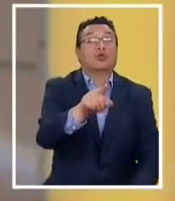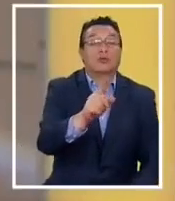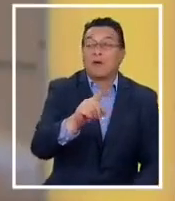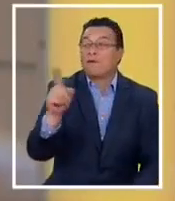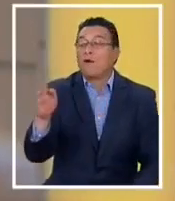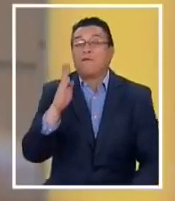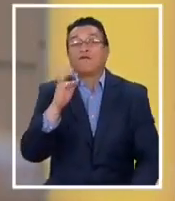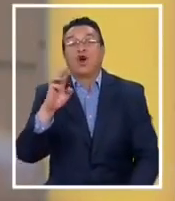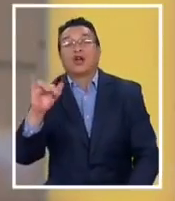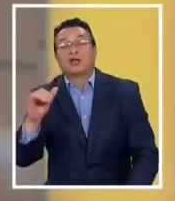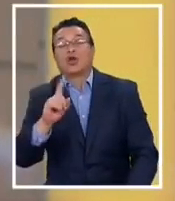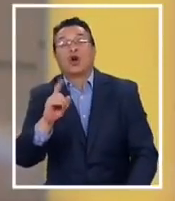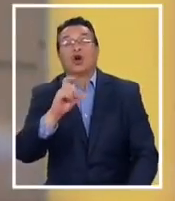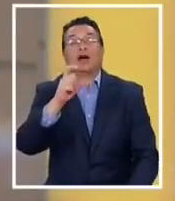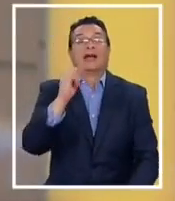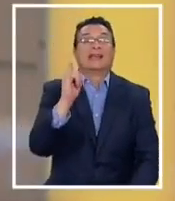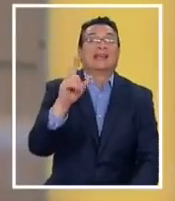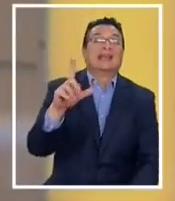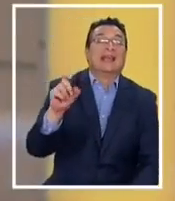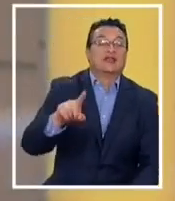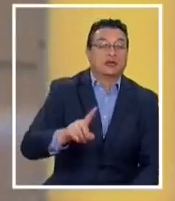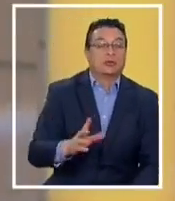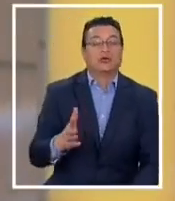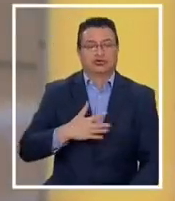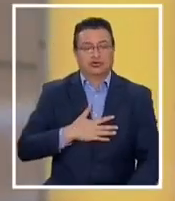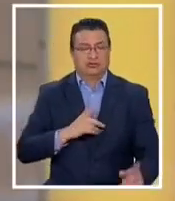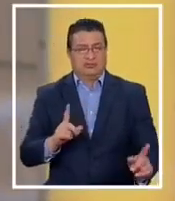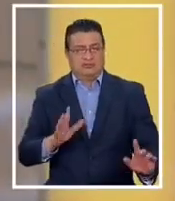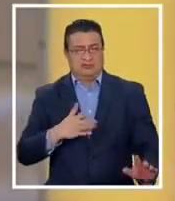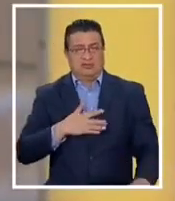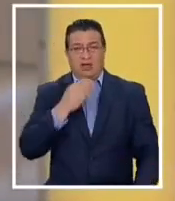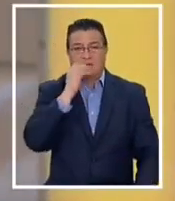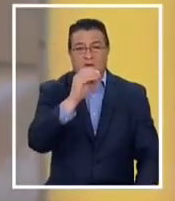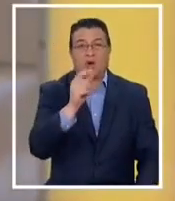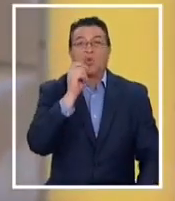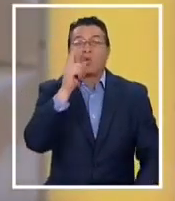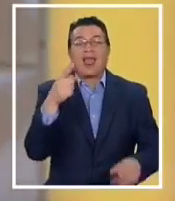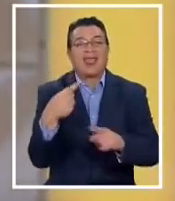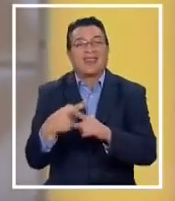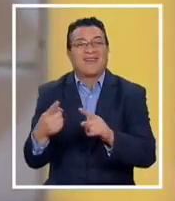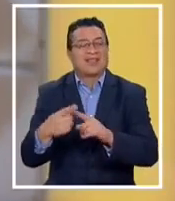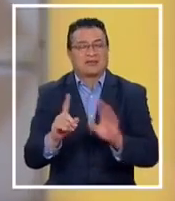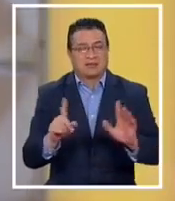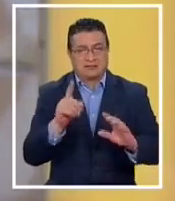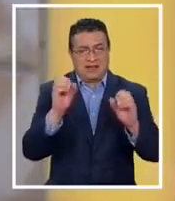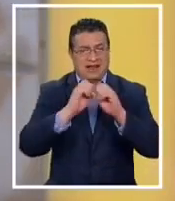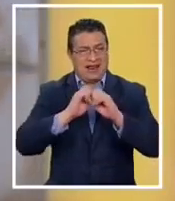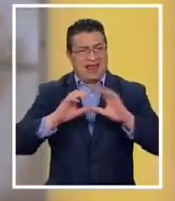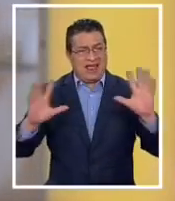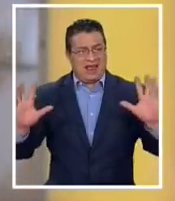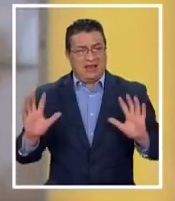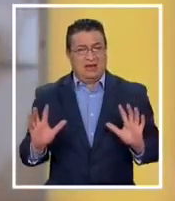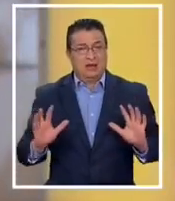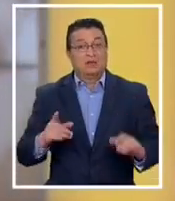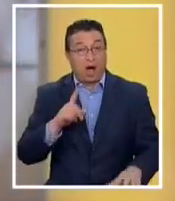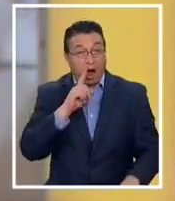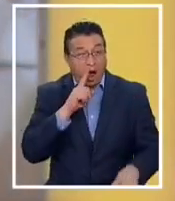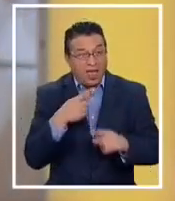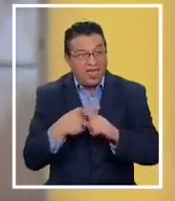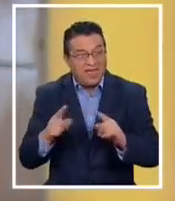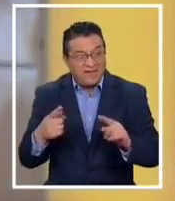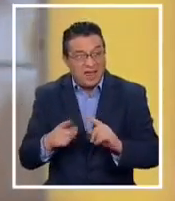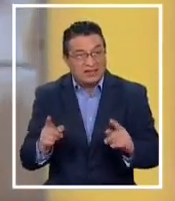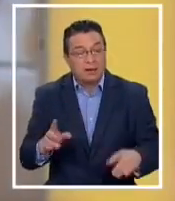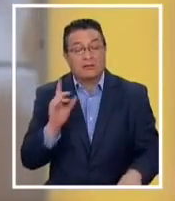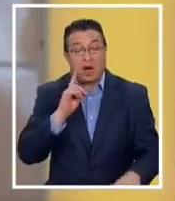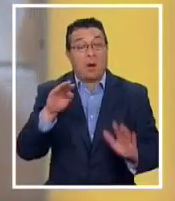cabildos para pamela jiles yo la verdad es que no soy quién para decirle a la gente cuáles son las diferencias y creo que están claras las hay yo no creo